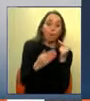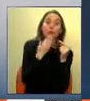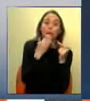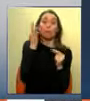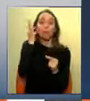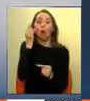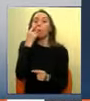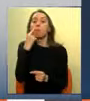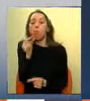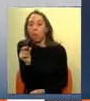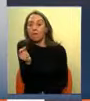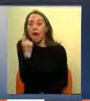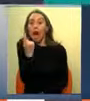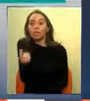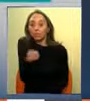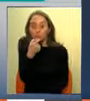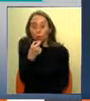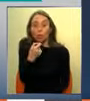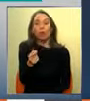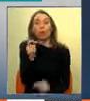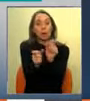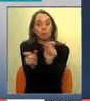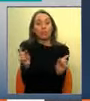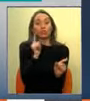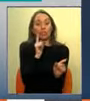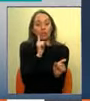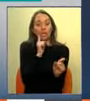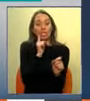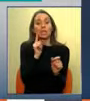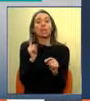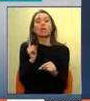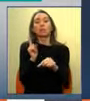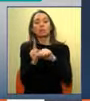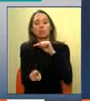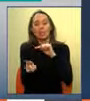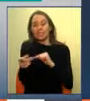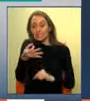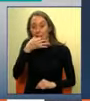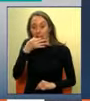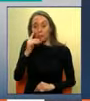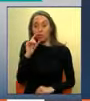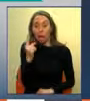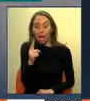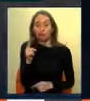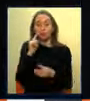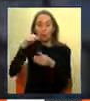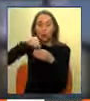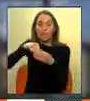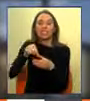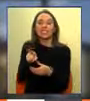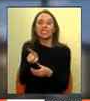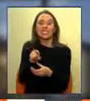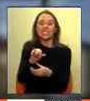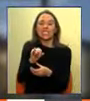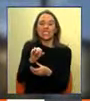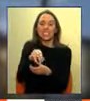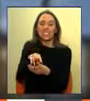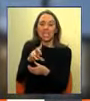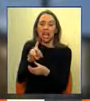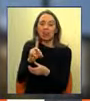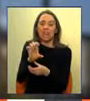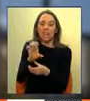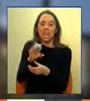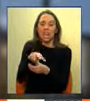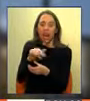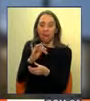mujeres. No podrán formar parte del estudio quienes tengan contraindicación al sildenafil, principio activo del Viagra. Poder mejorar el flujo